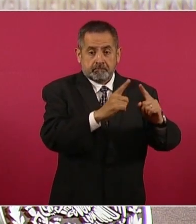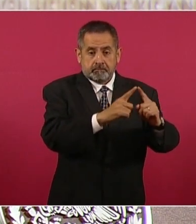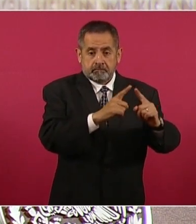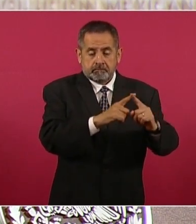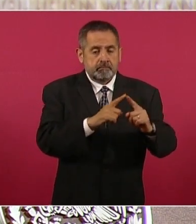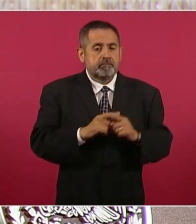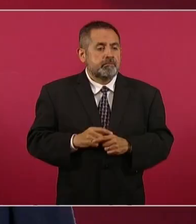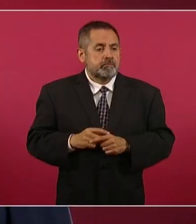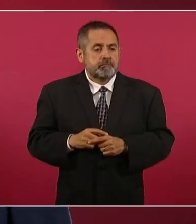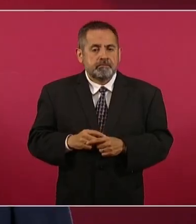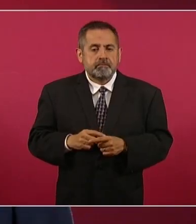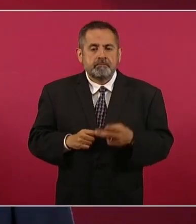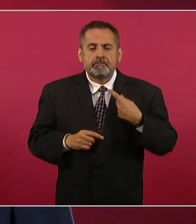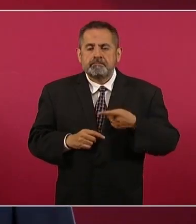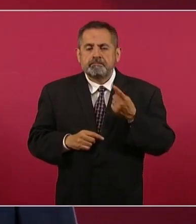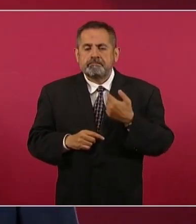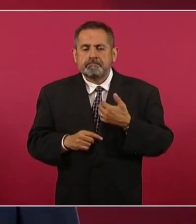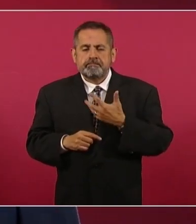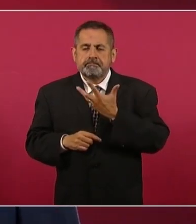persiguiendo a una persona, lo